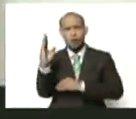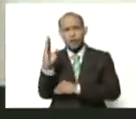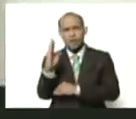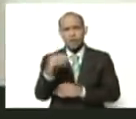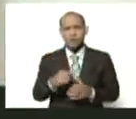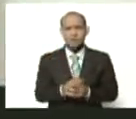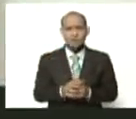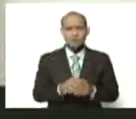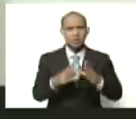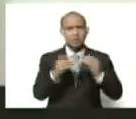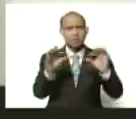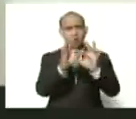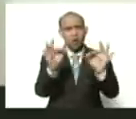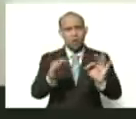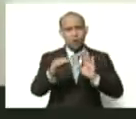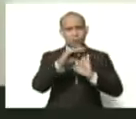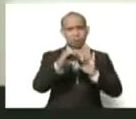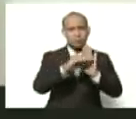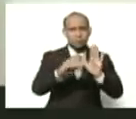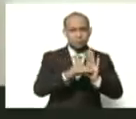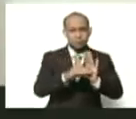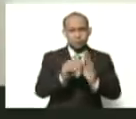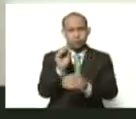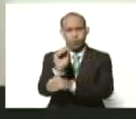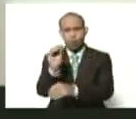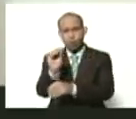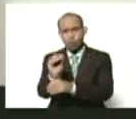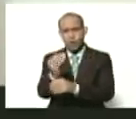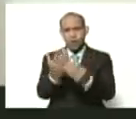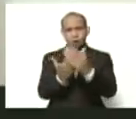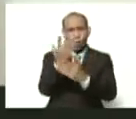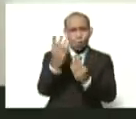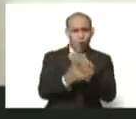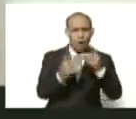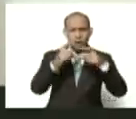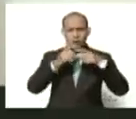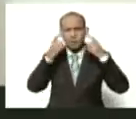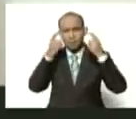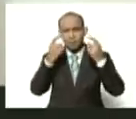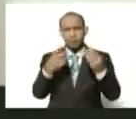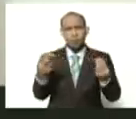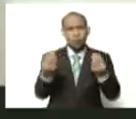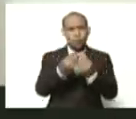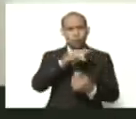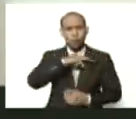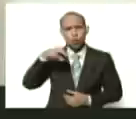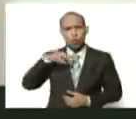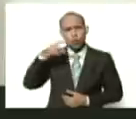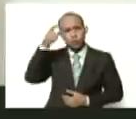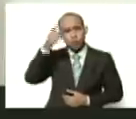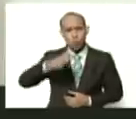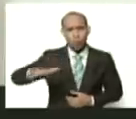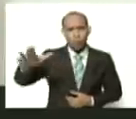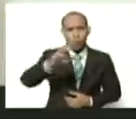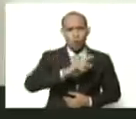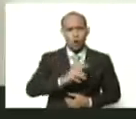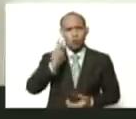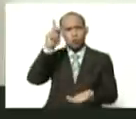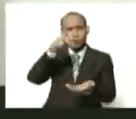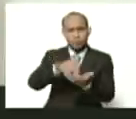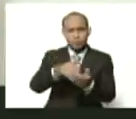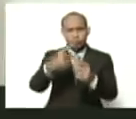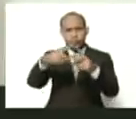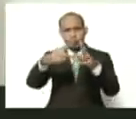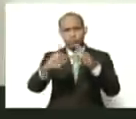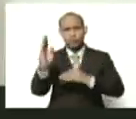las medidas de bioseguridad que se deben cumplir cuando nuestro pueblo asista a las diferentes